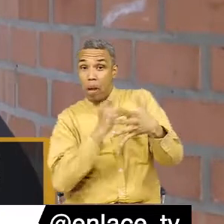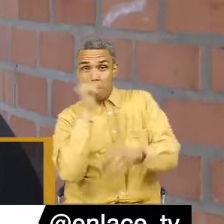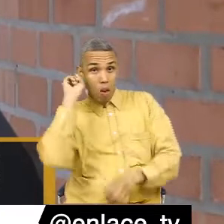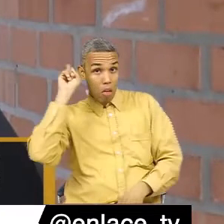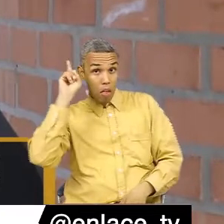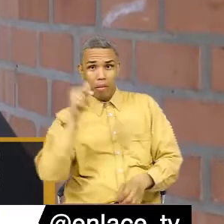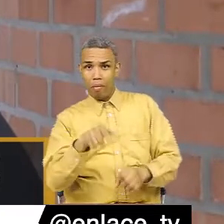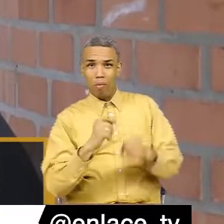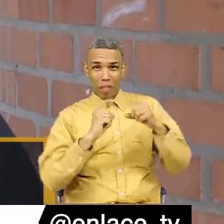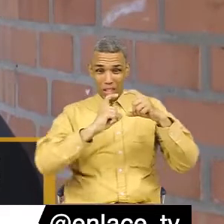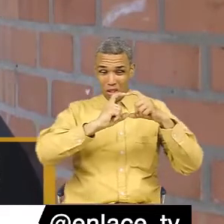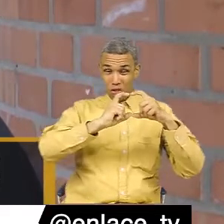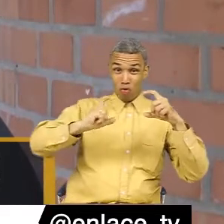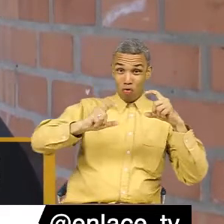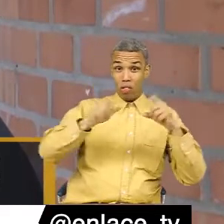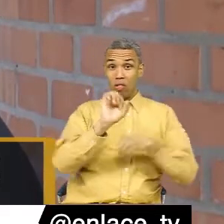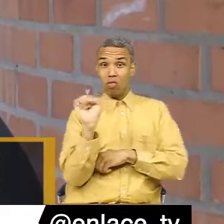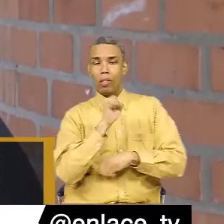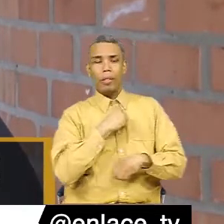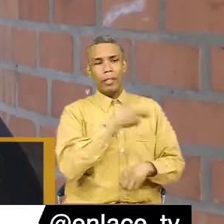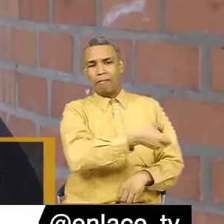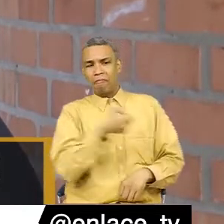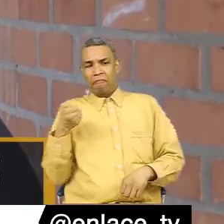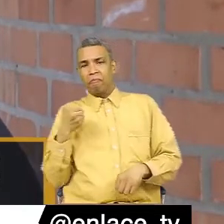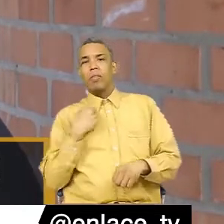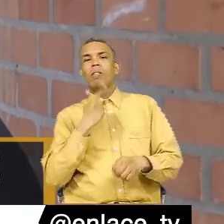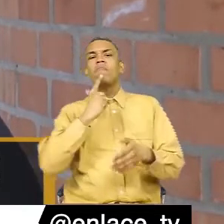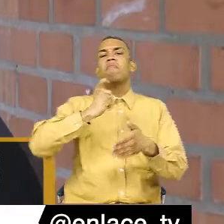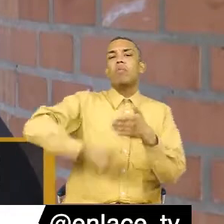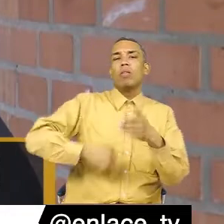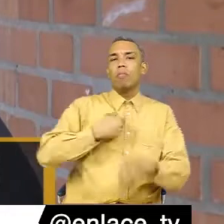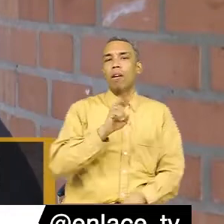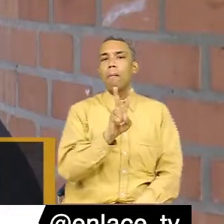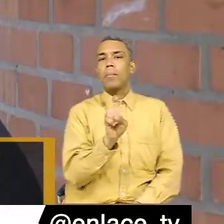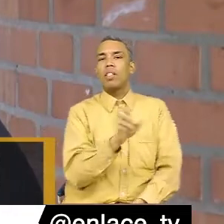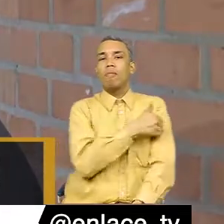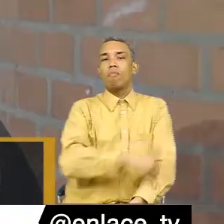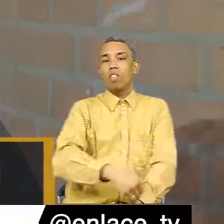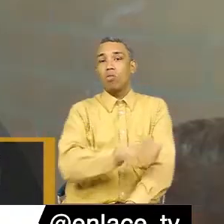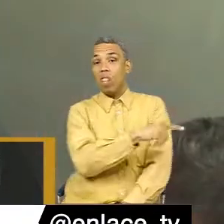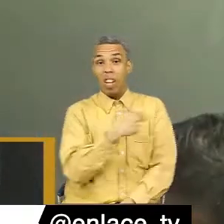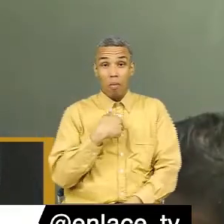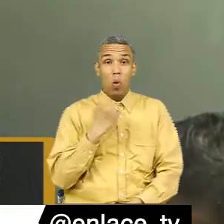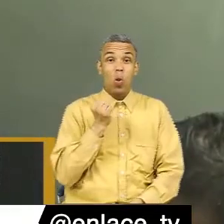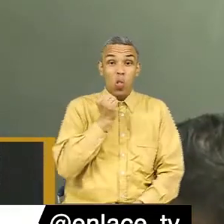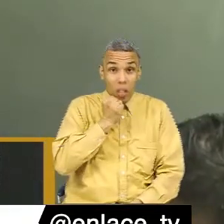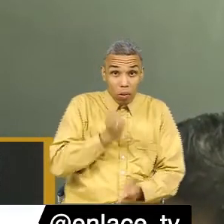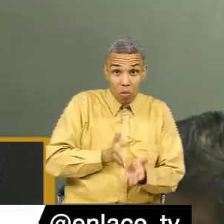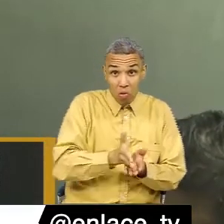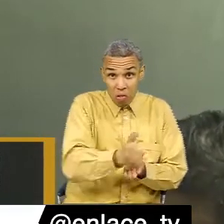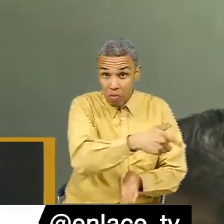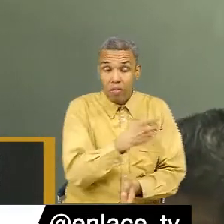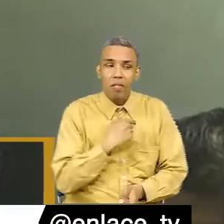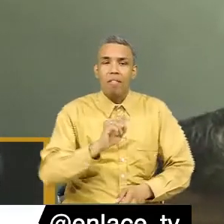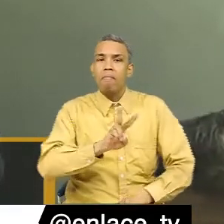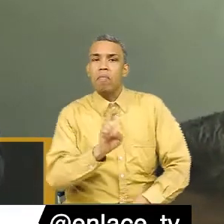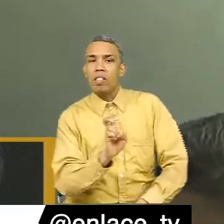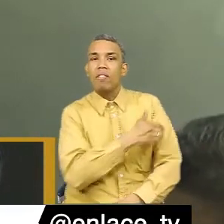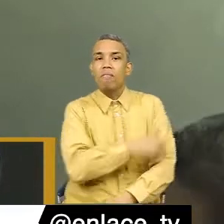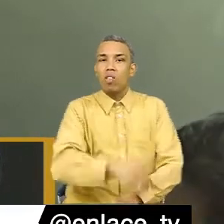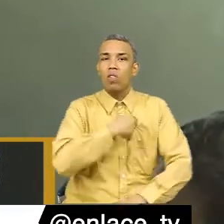indefinida y una multa que está por alrededor de los 27 millones de pesos de llegar a ser reincidente. Conocer el uso de un alcosensor se